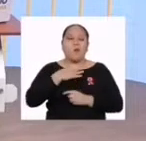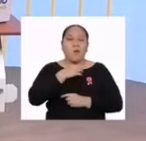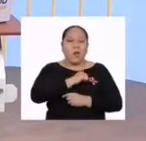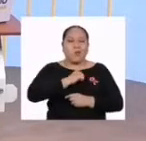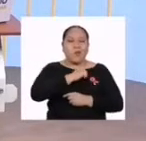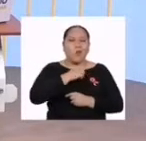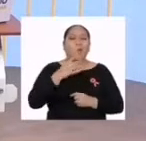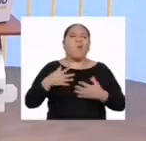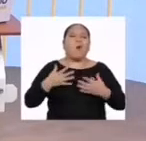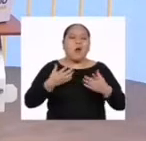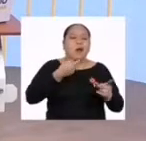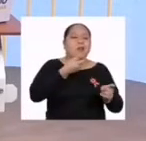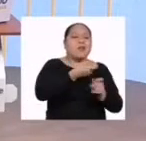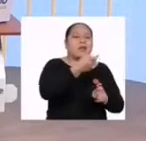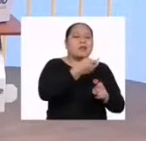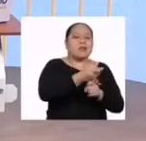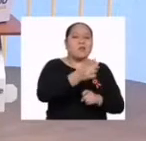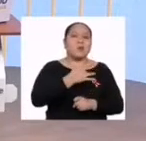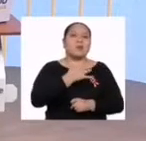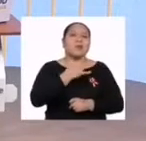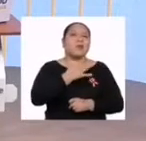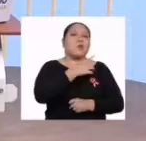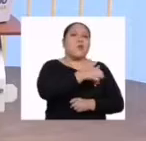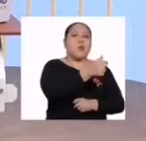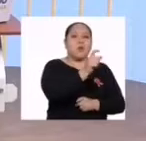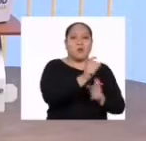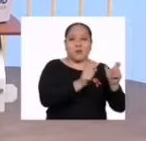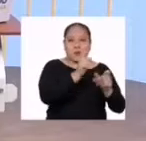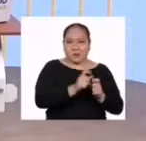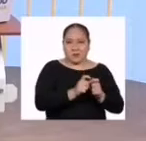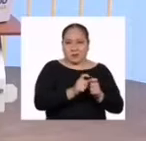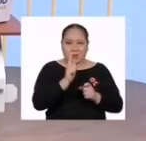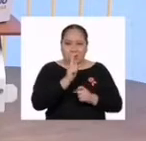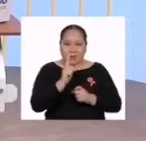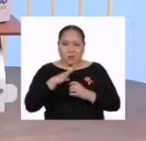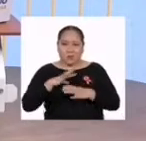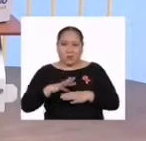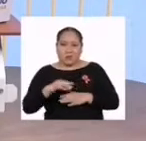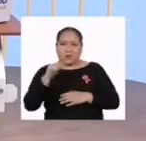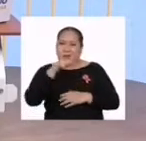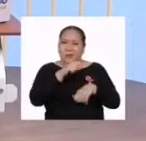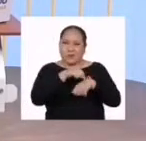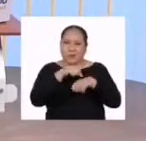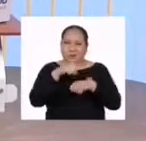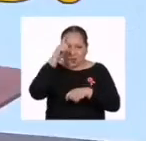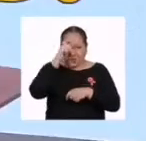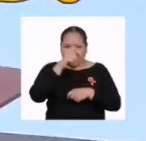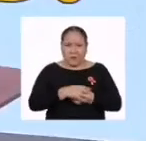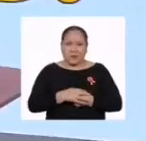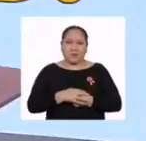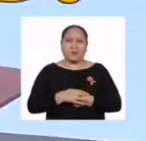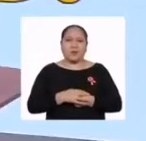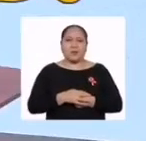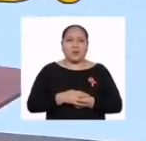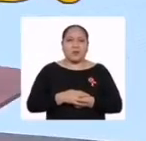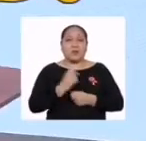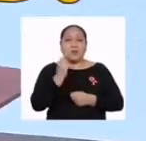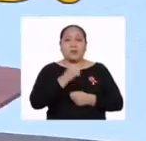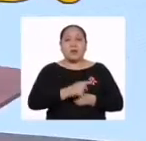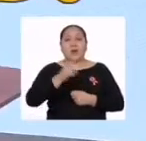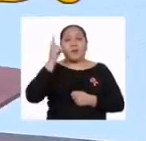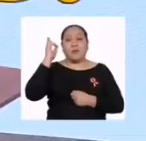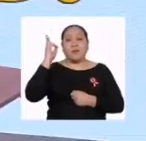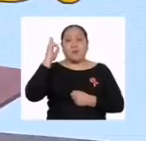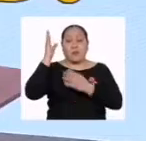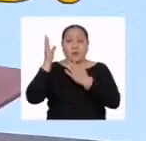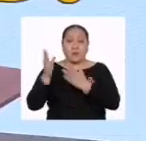herir los sentimientos de las personas, cuando debemos hacer todo lo contrario en un momento tan difícil, ¿no? La profesora nos